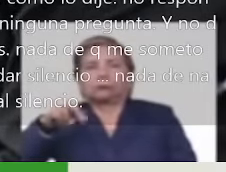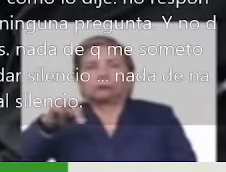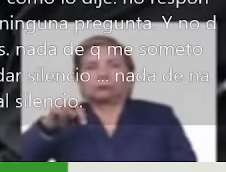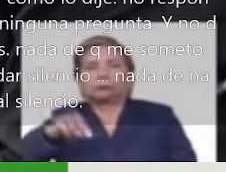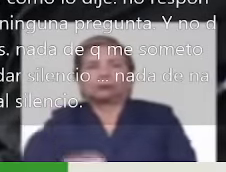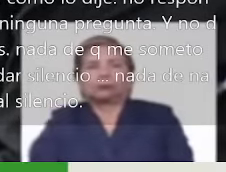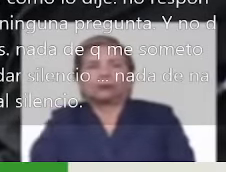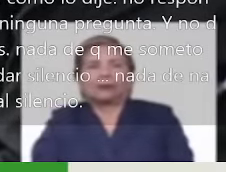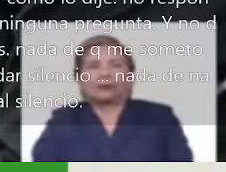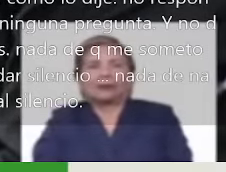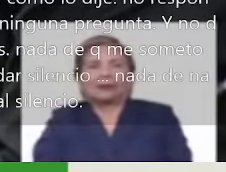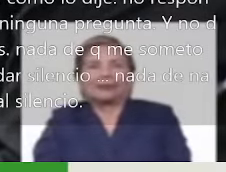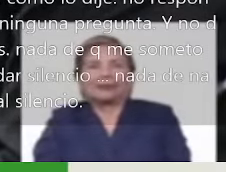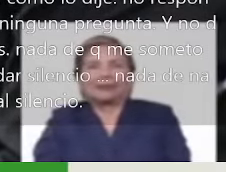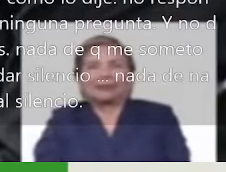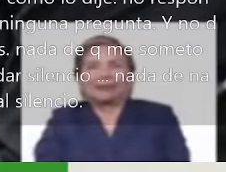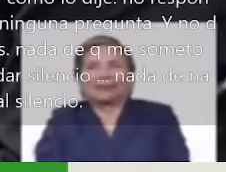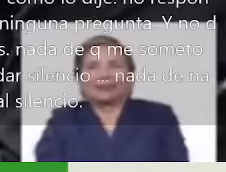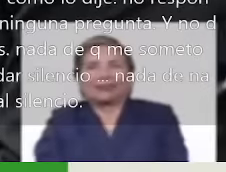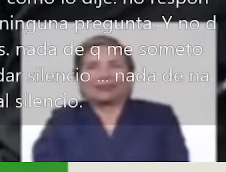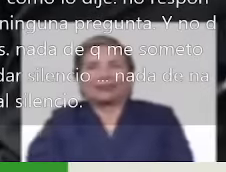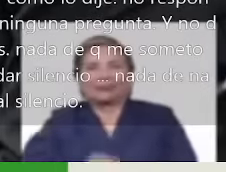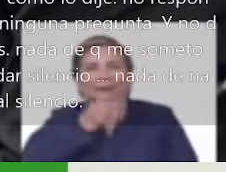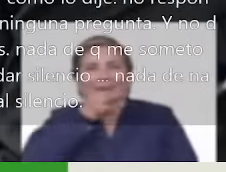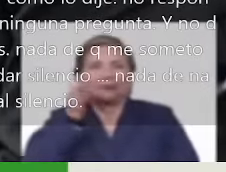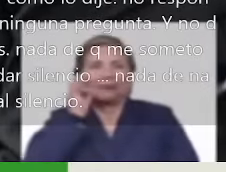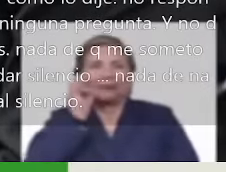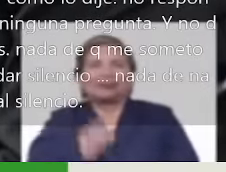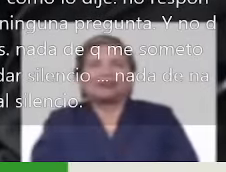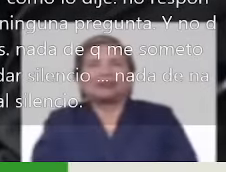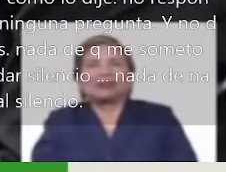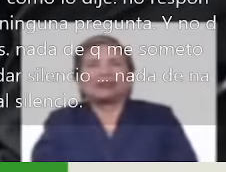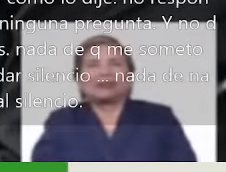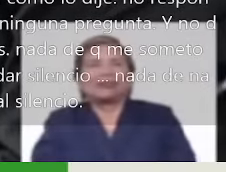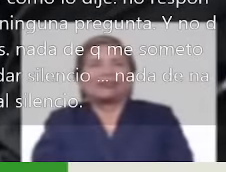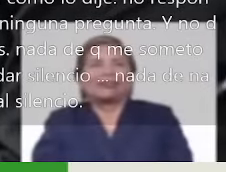Responda. Me someto a guardar silencio.